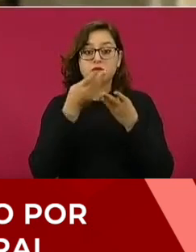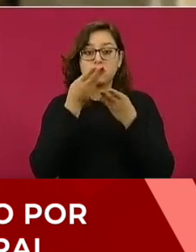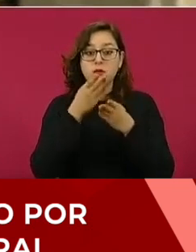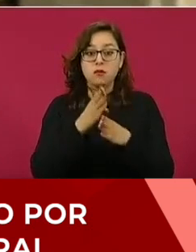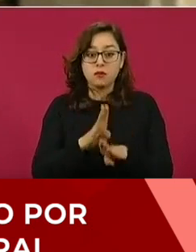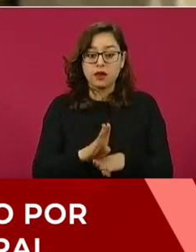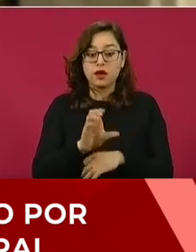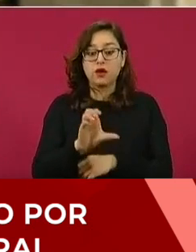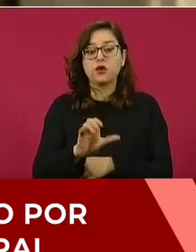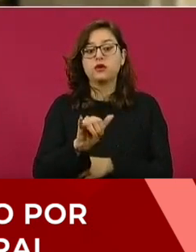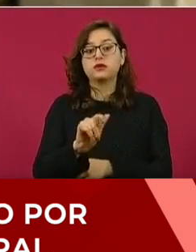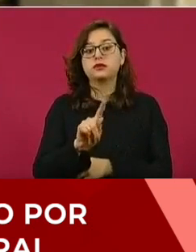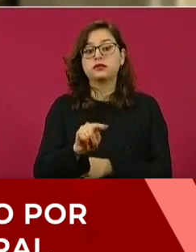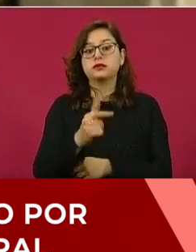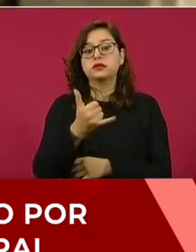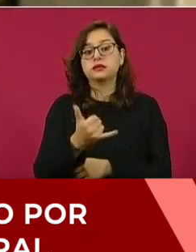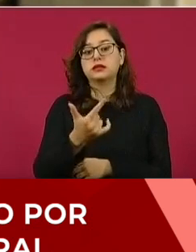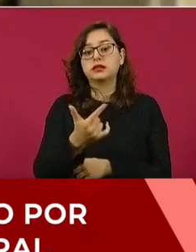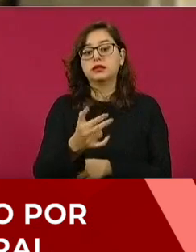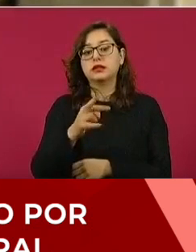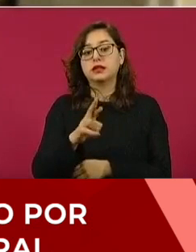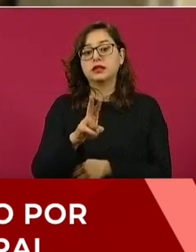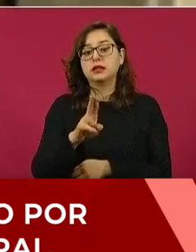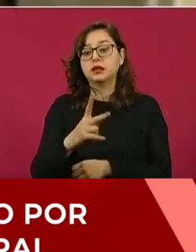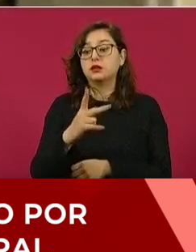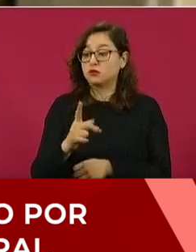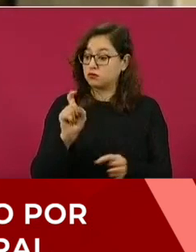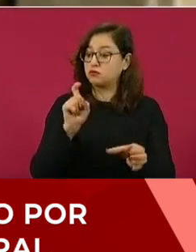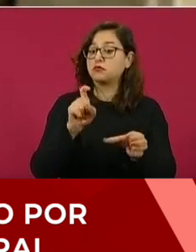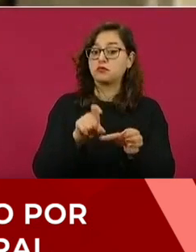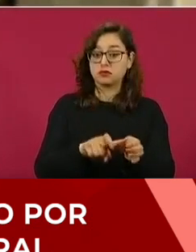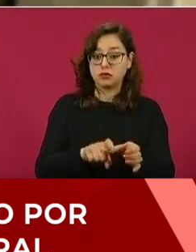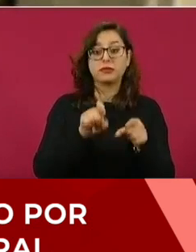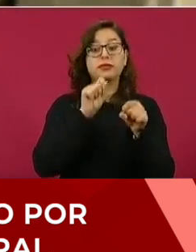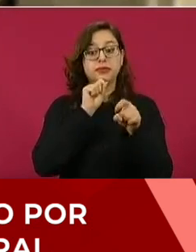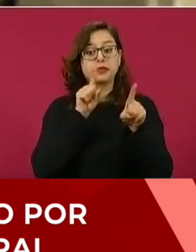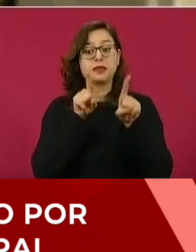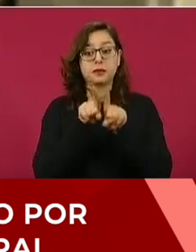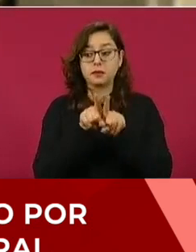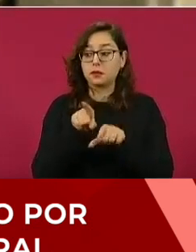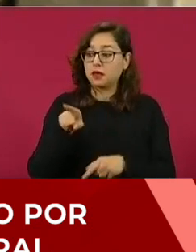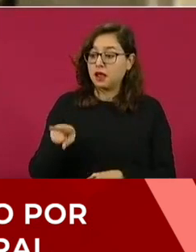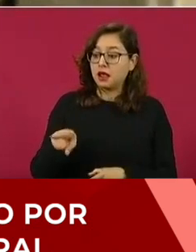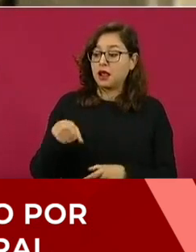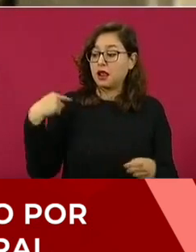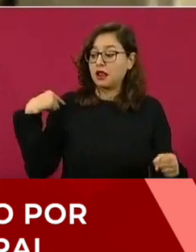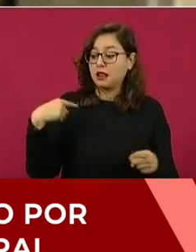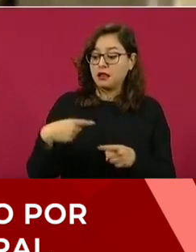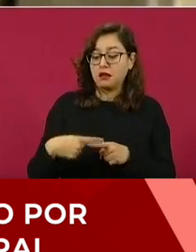2011. Y en esta posición ha ganado casi 3 millones de dólares en 10